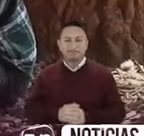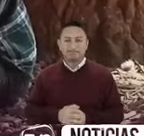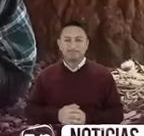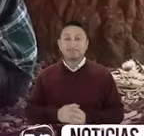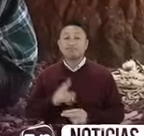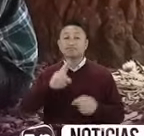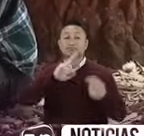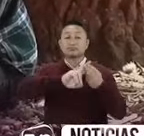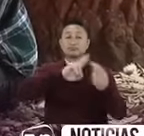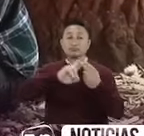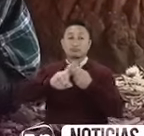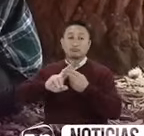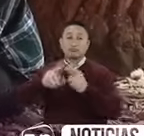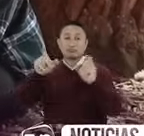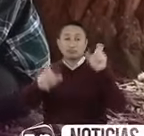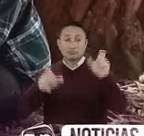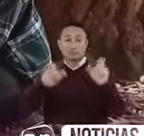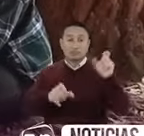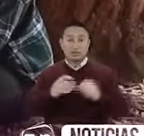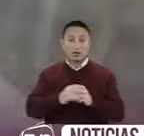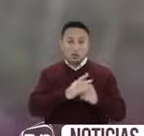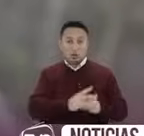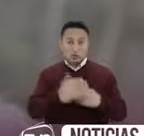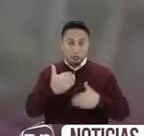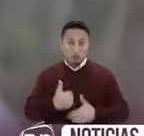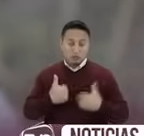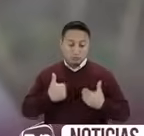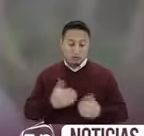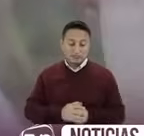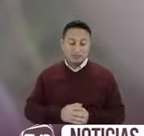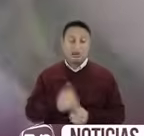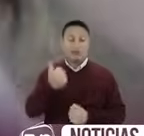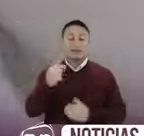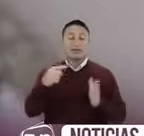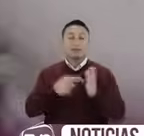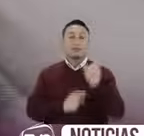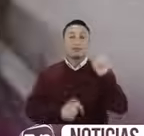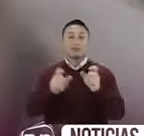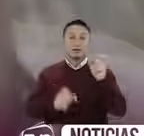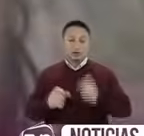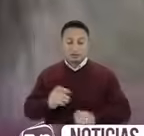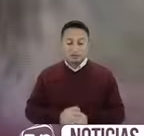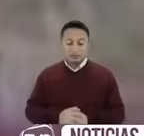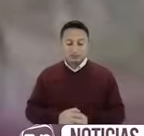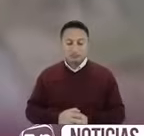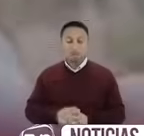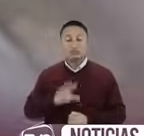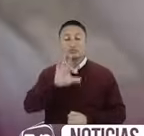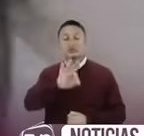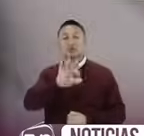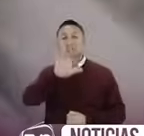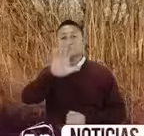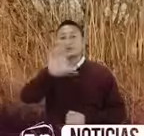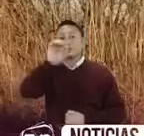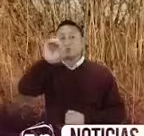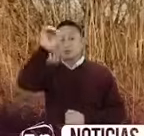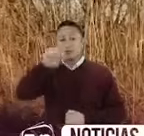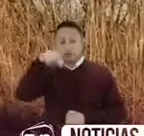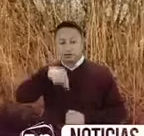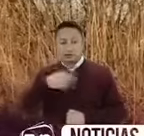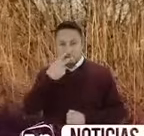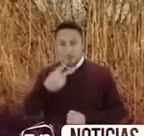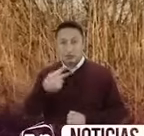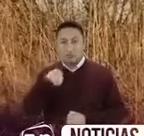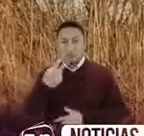organización World Animal Protection con más de 10.000 dueños de perros encontró que el 95% los ve como sus hijos o